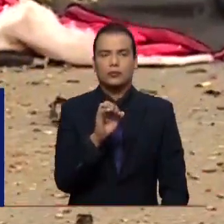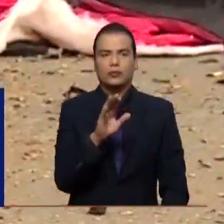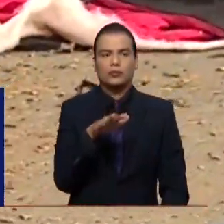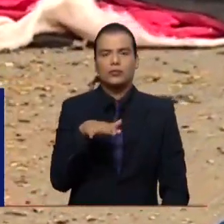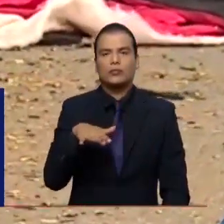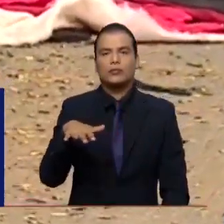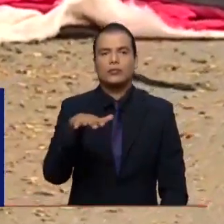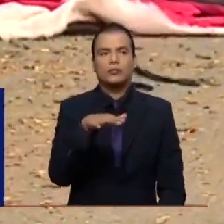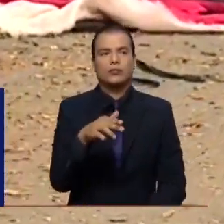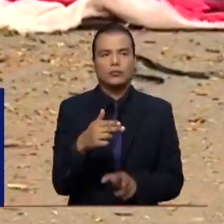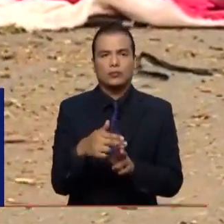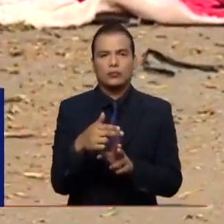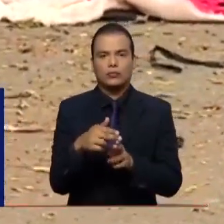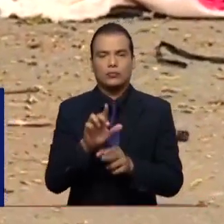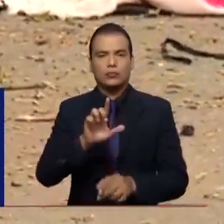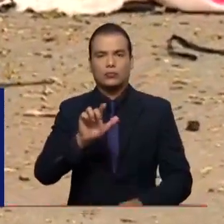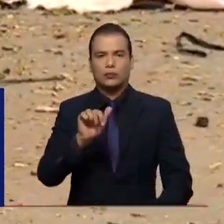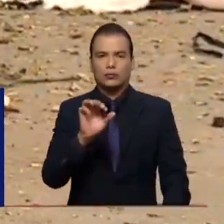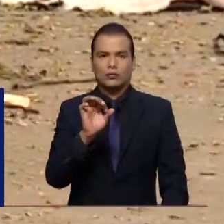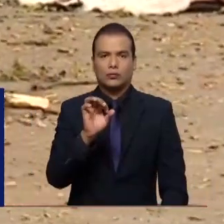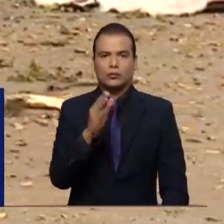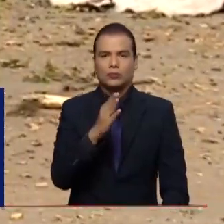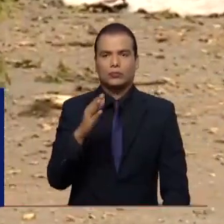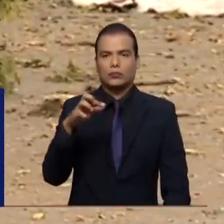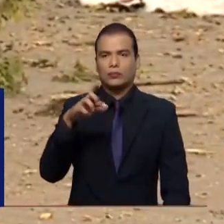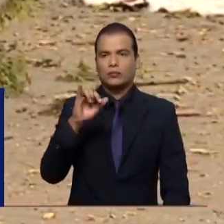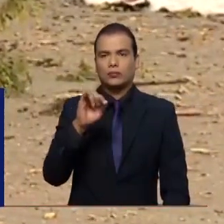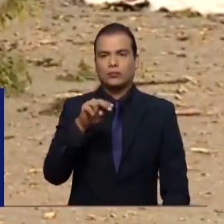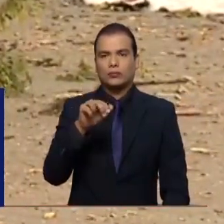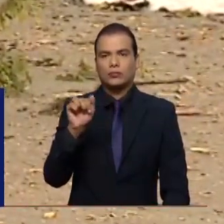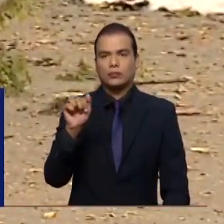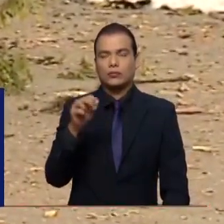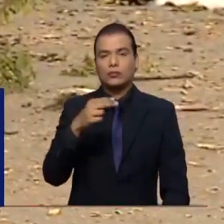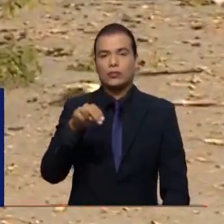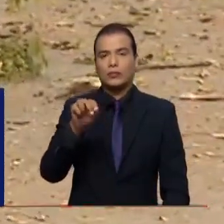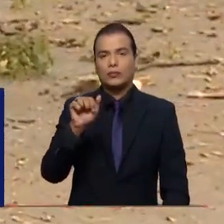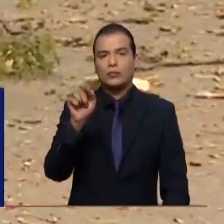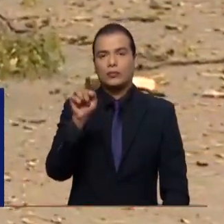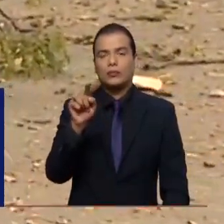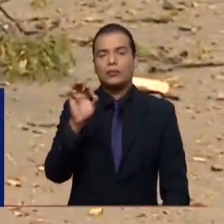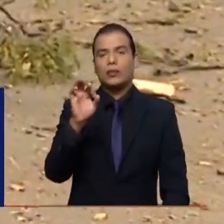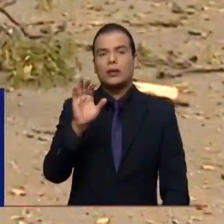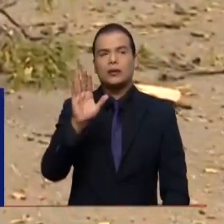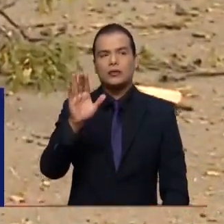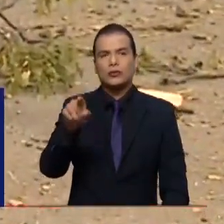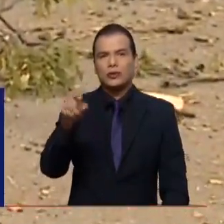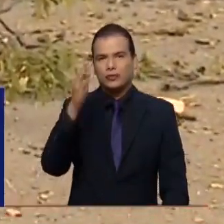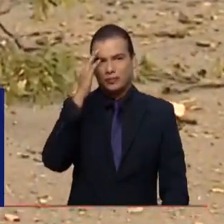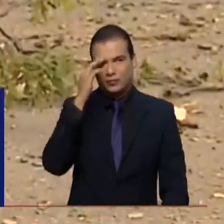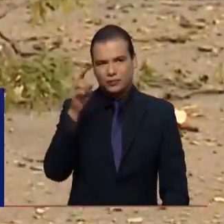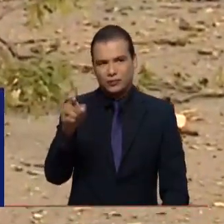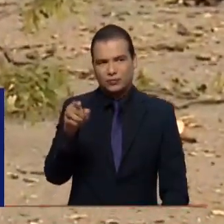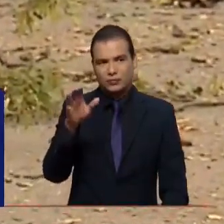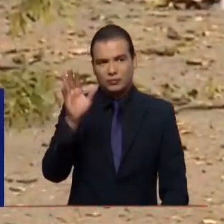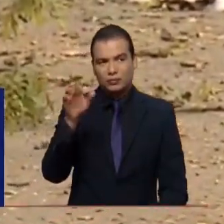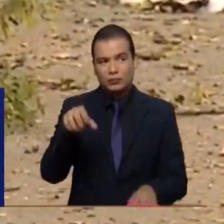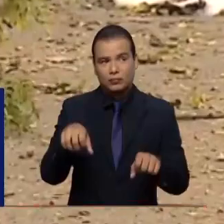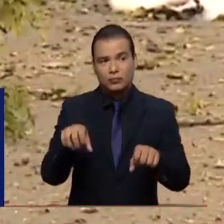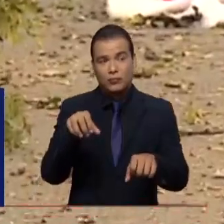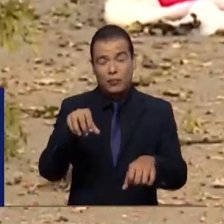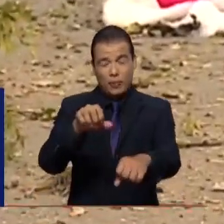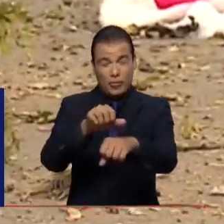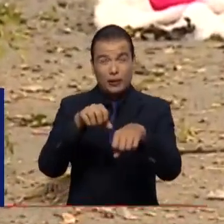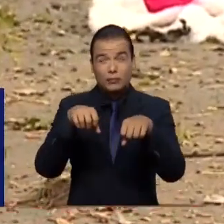sector conocido como Las Piñas. Allí hay estragos o algunos elementos de este vehículo que fue activado de